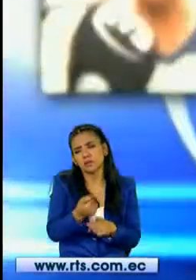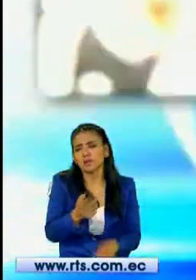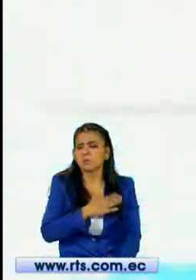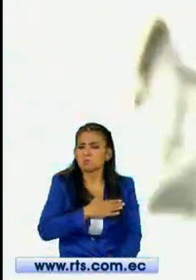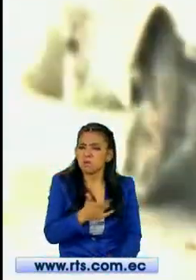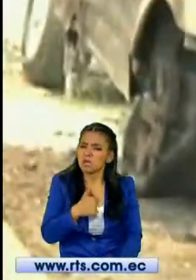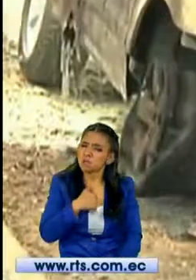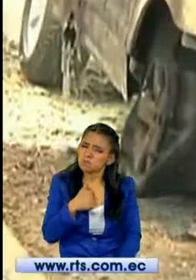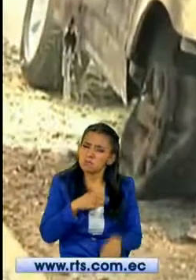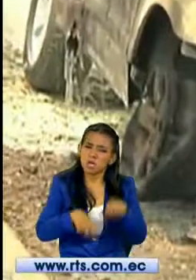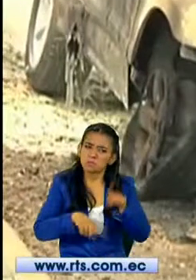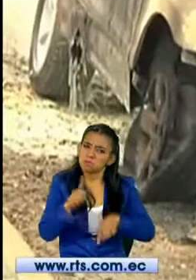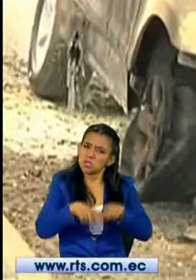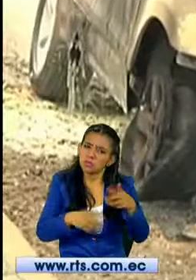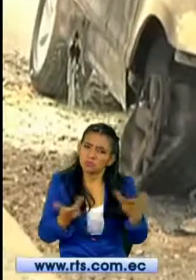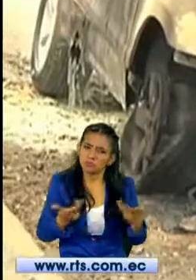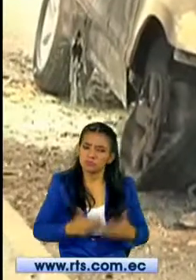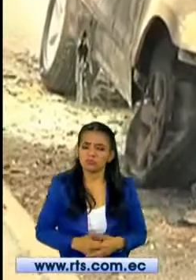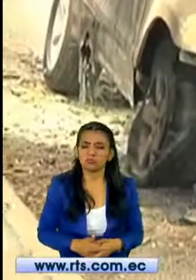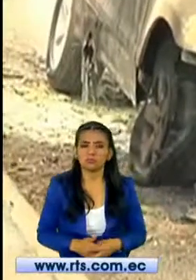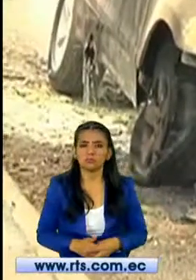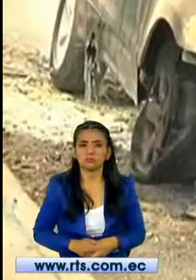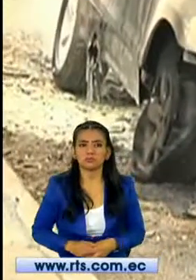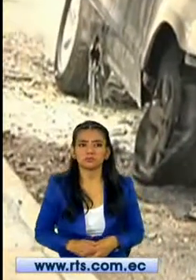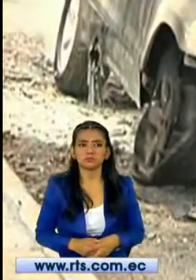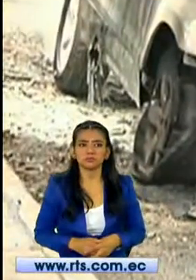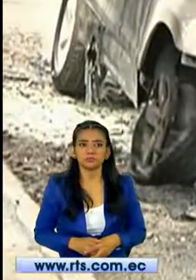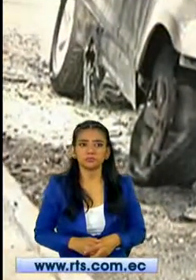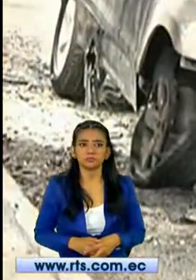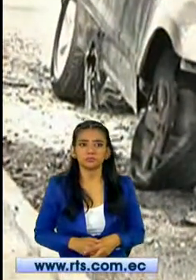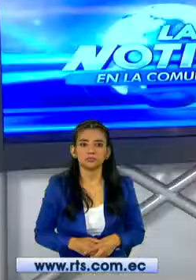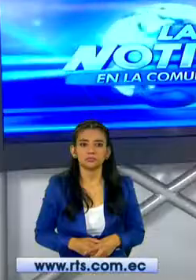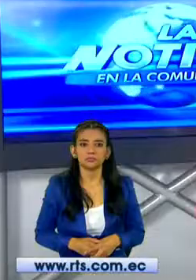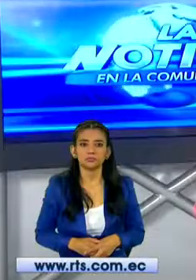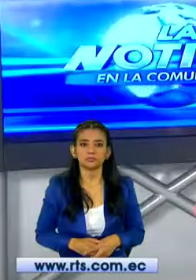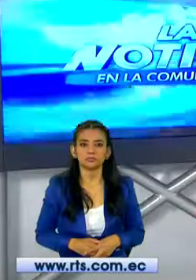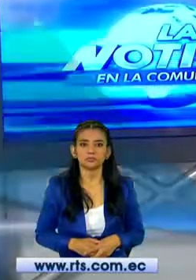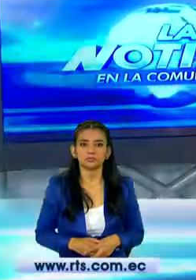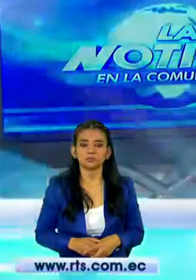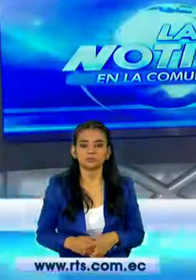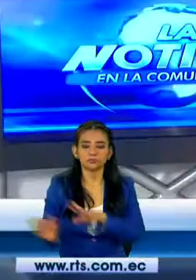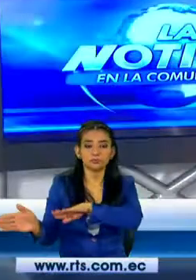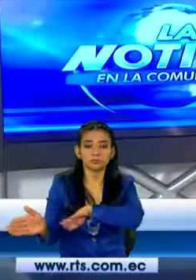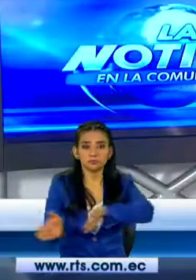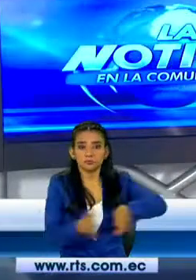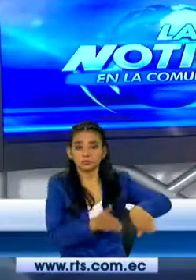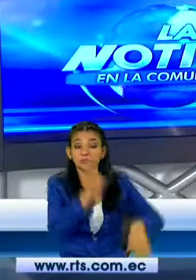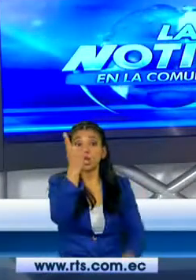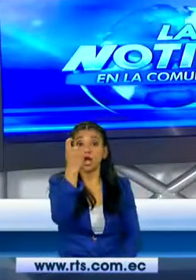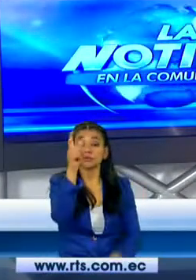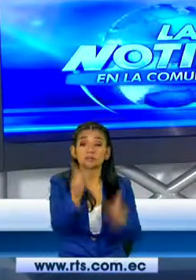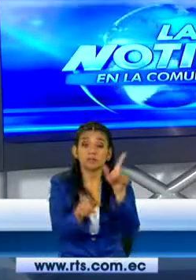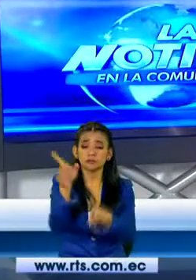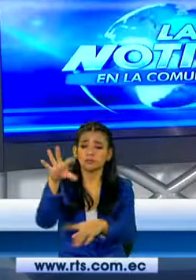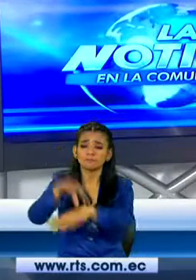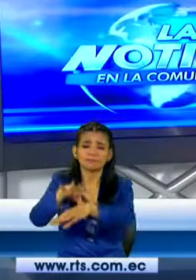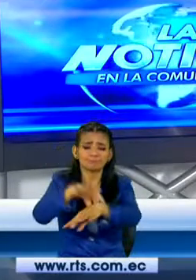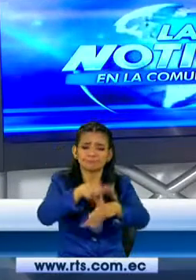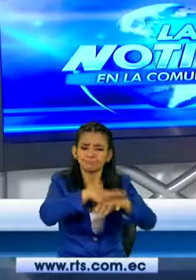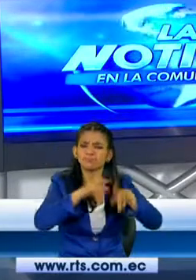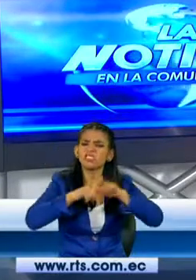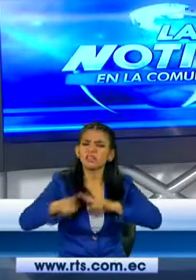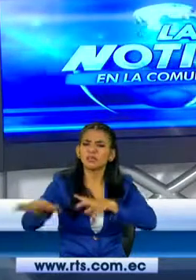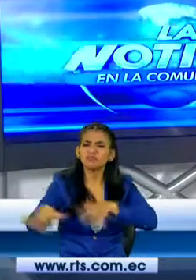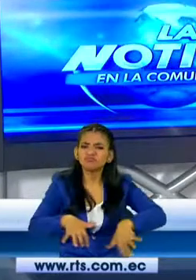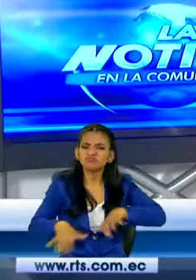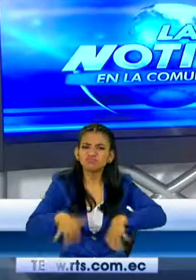pana. Informó José Morales. 11 personas fueron detenidas en diferentes operativos